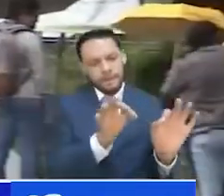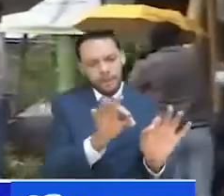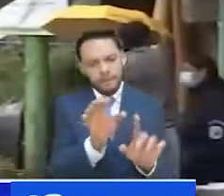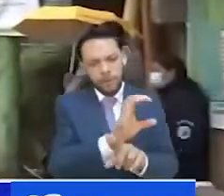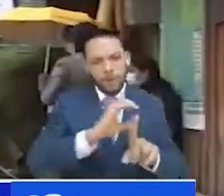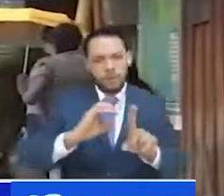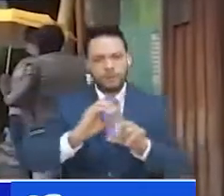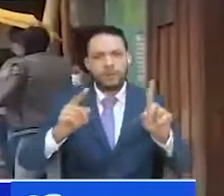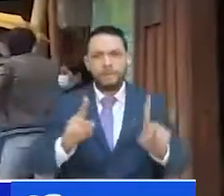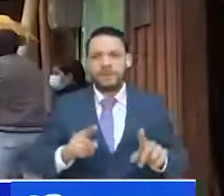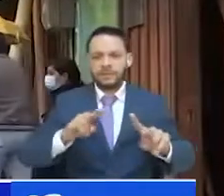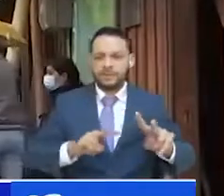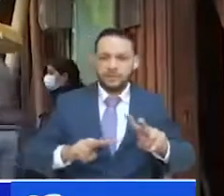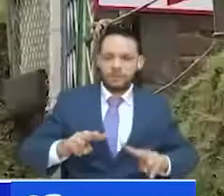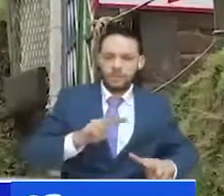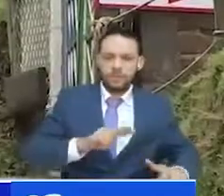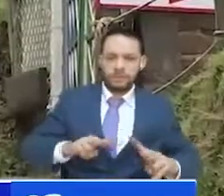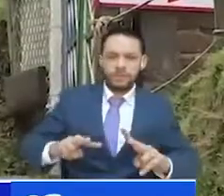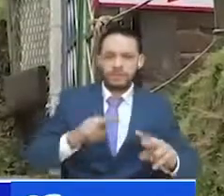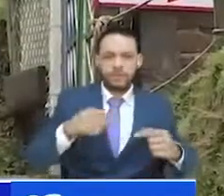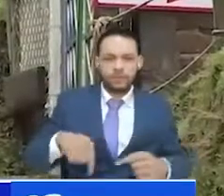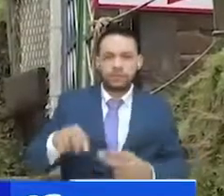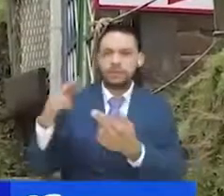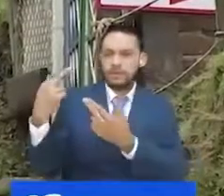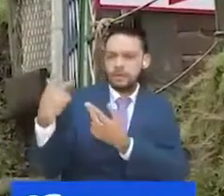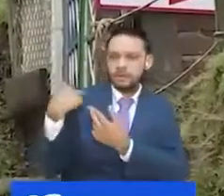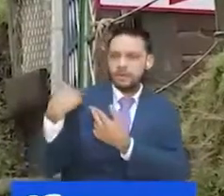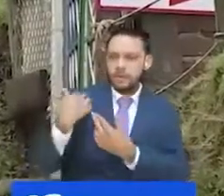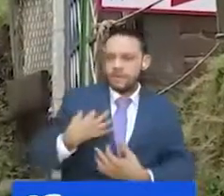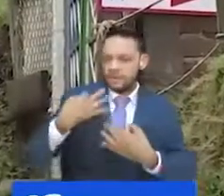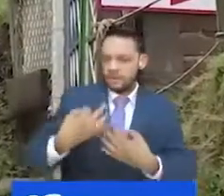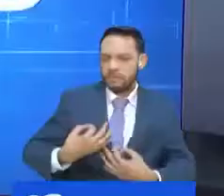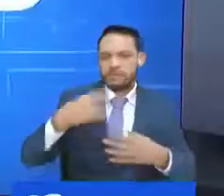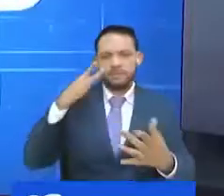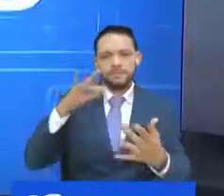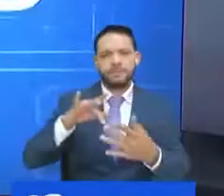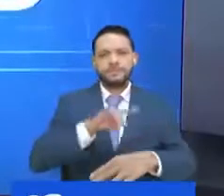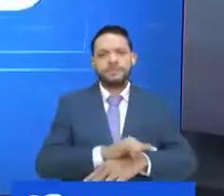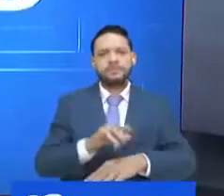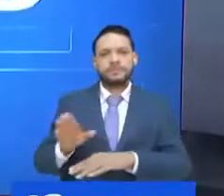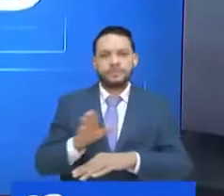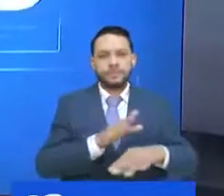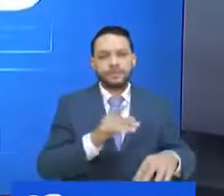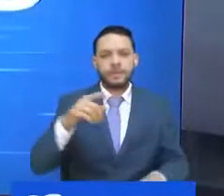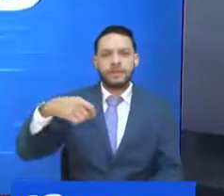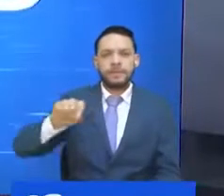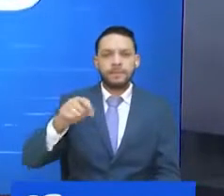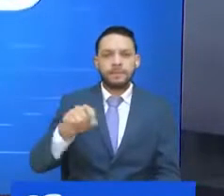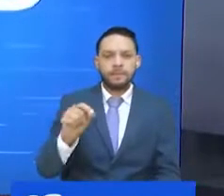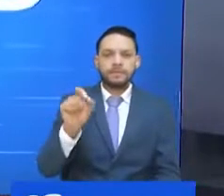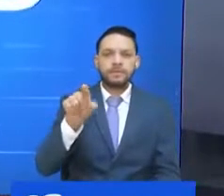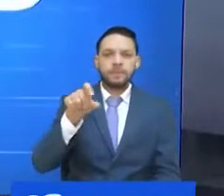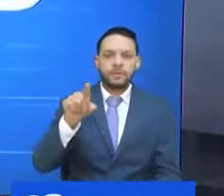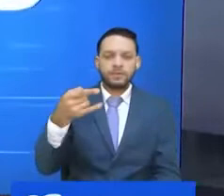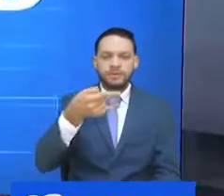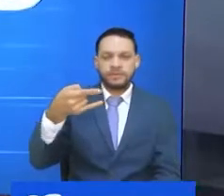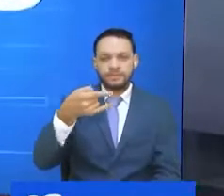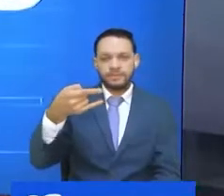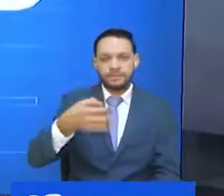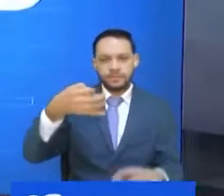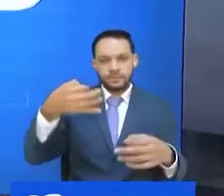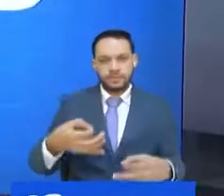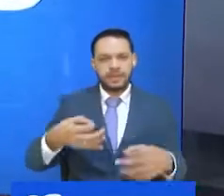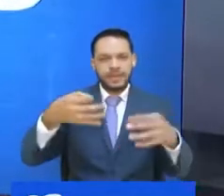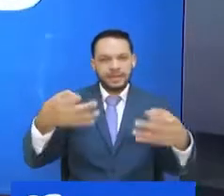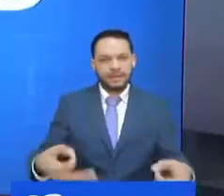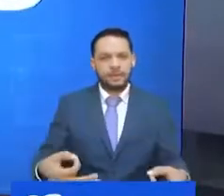los turistas y desarrollar un turismo responsable y formal. El próximo 11 de marzo se estaría llevando a cabo la primera